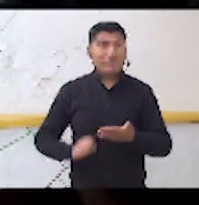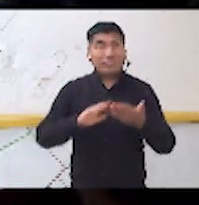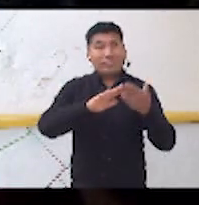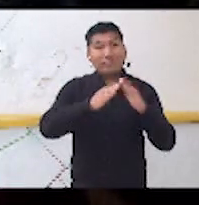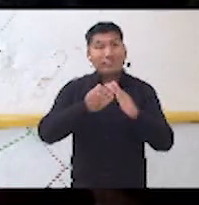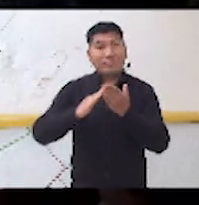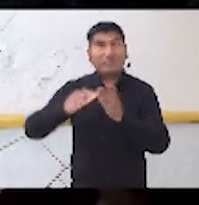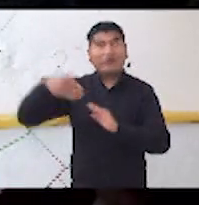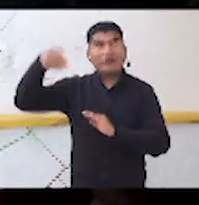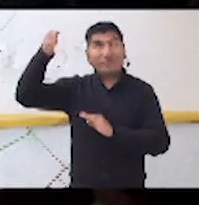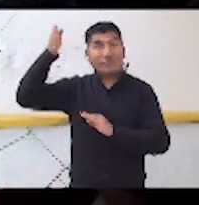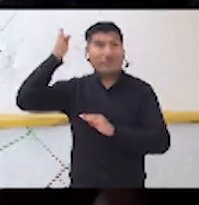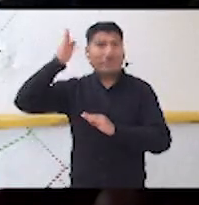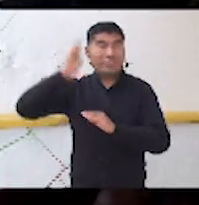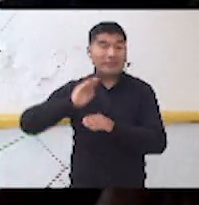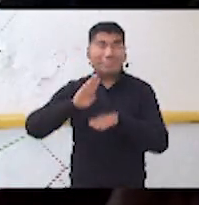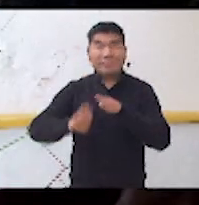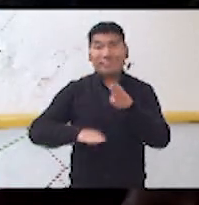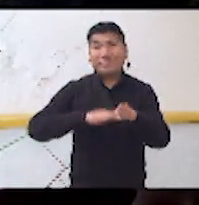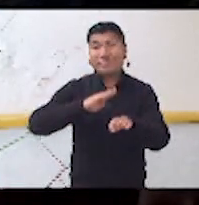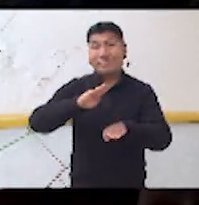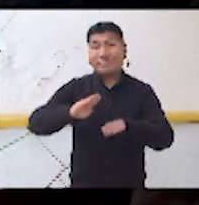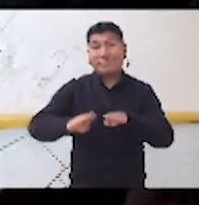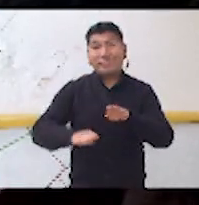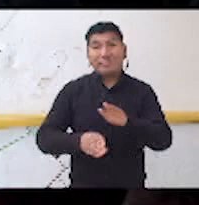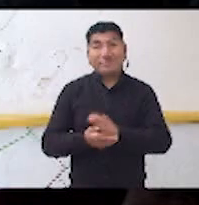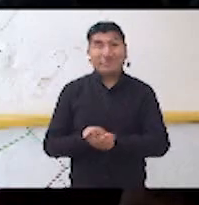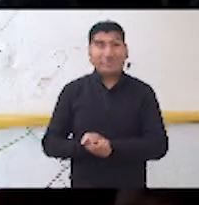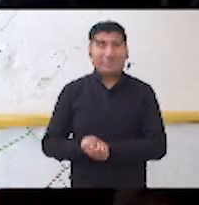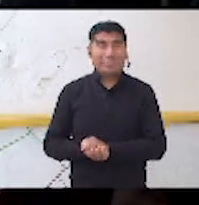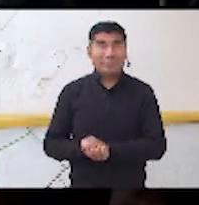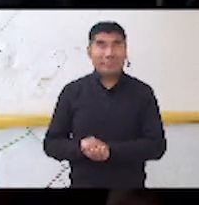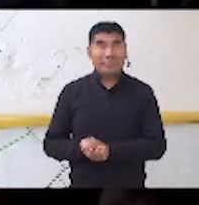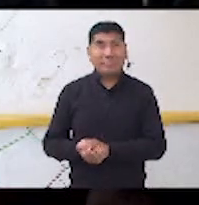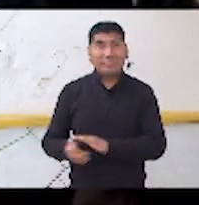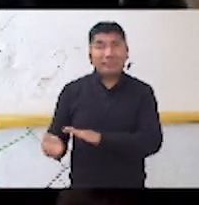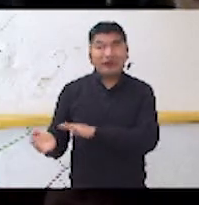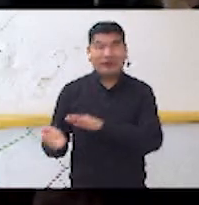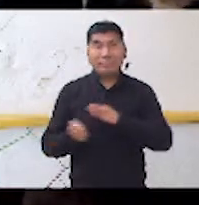Señor, pueblo de Dios, camina ya.